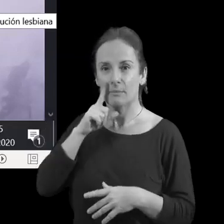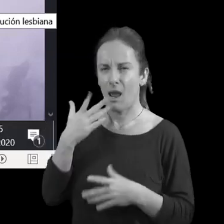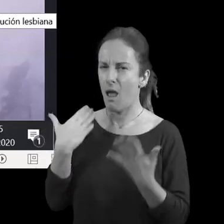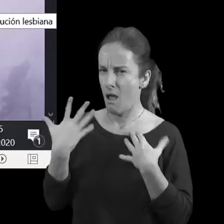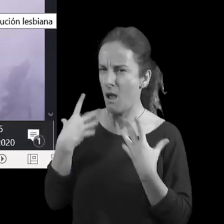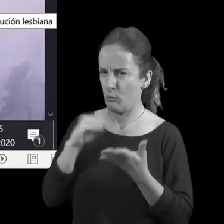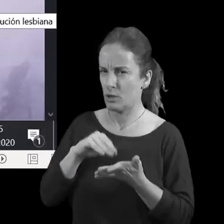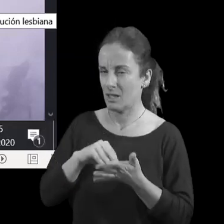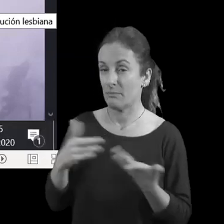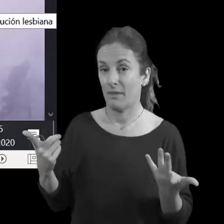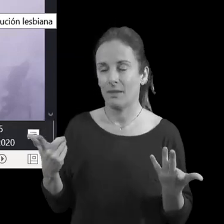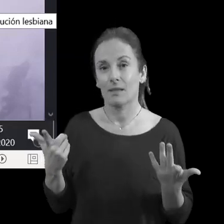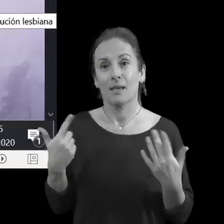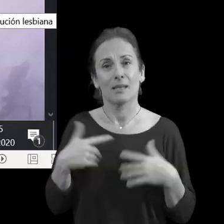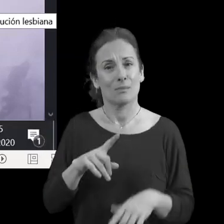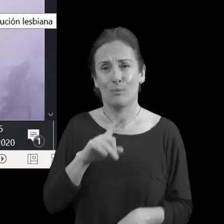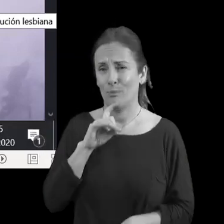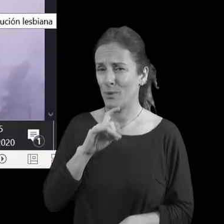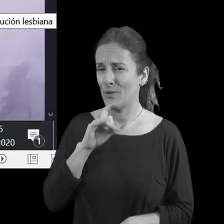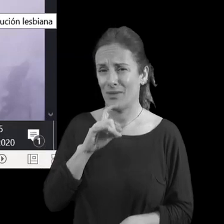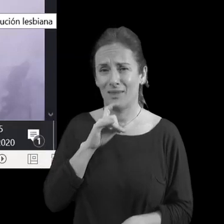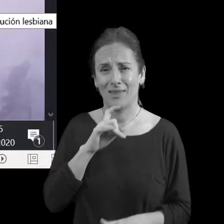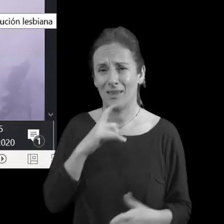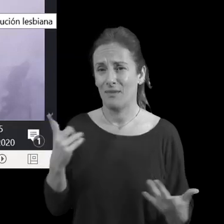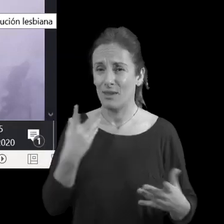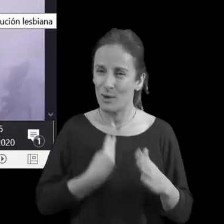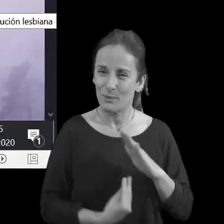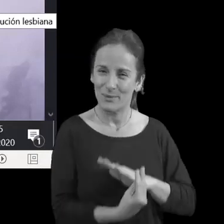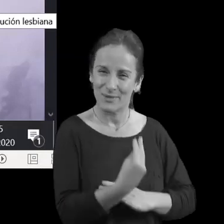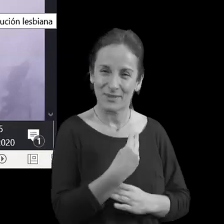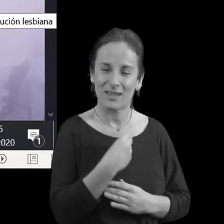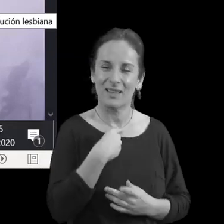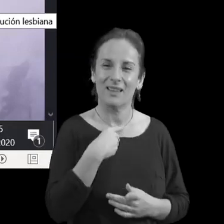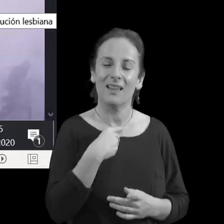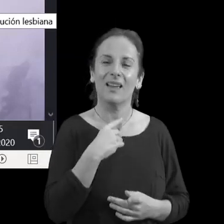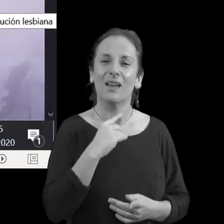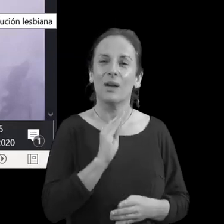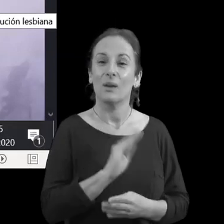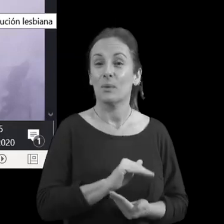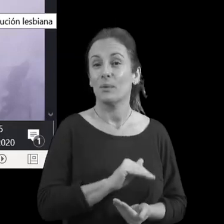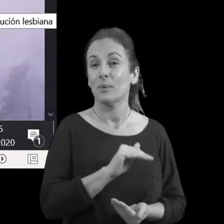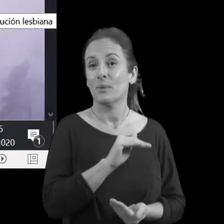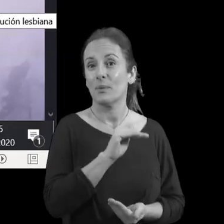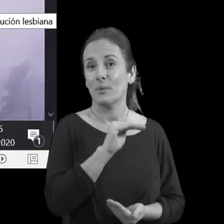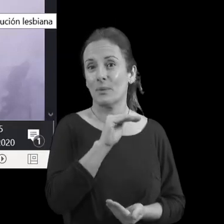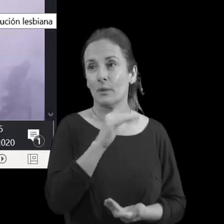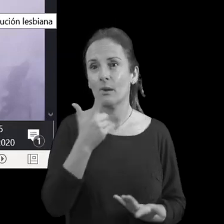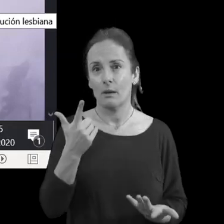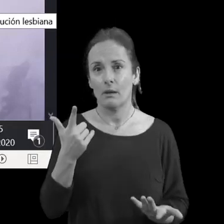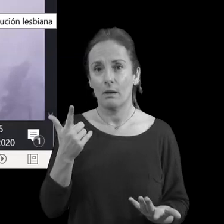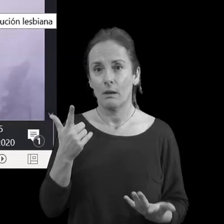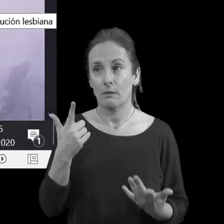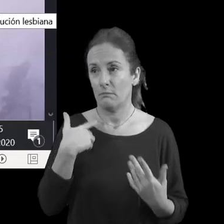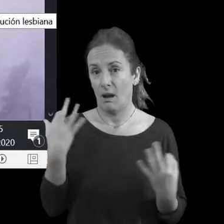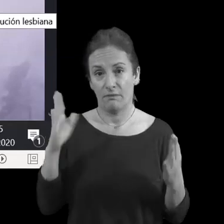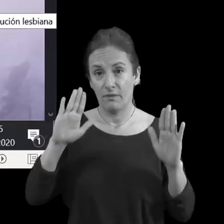o no, es muy difícil estar en el armario cuando estás criando, ¿no? Hay muchísimas situaciones, pues bueno, en la calle, en